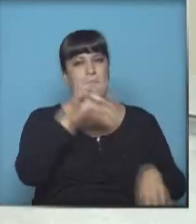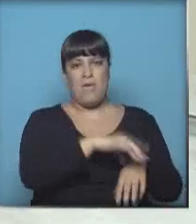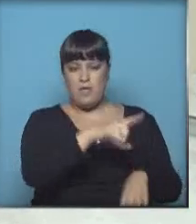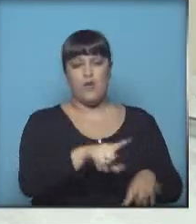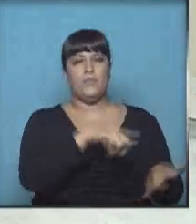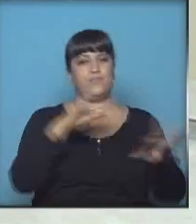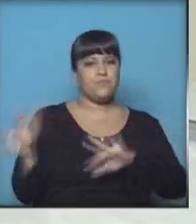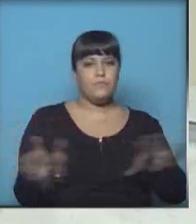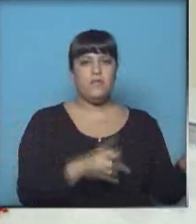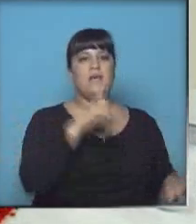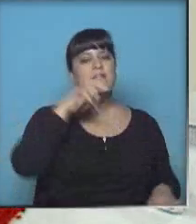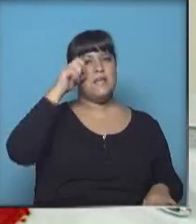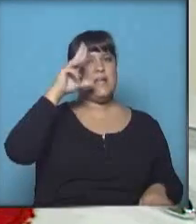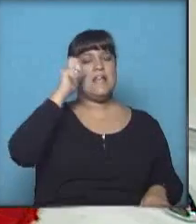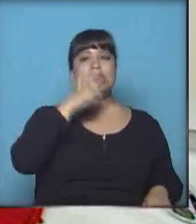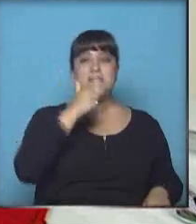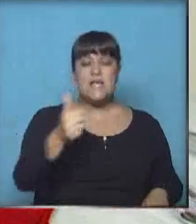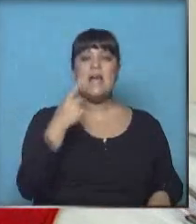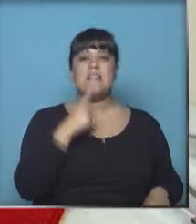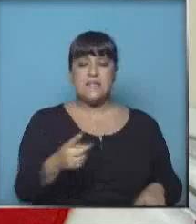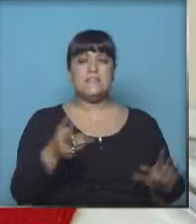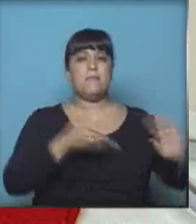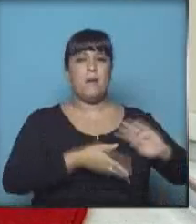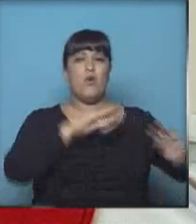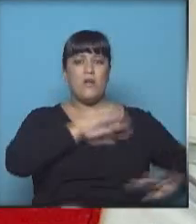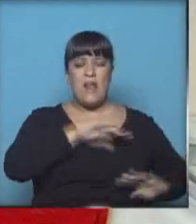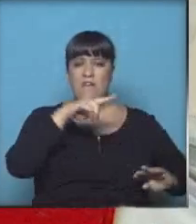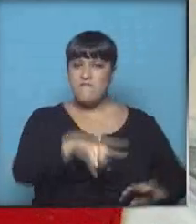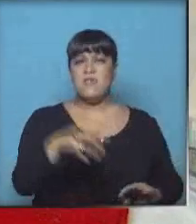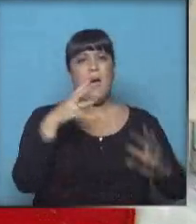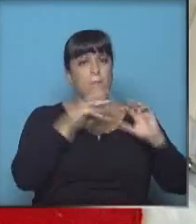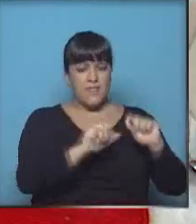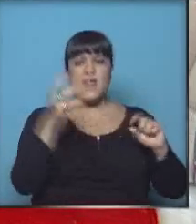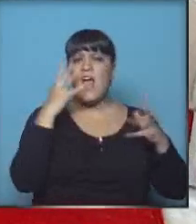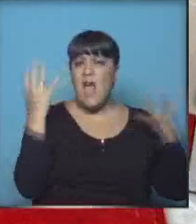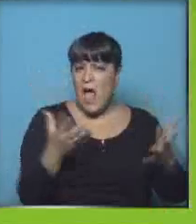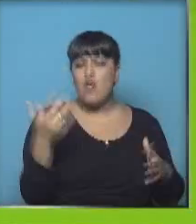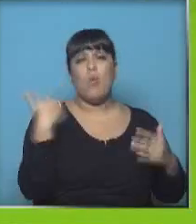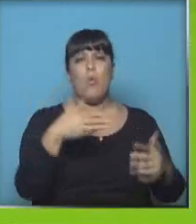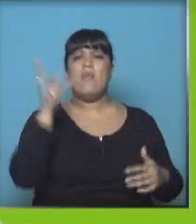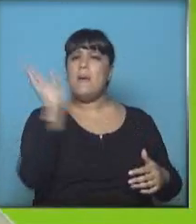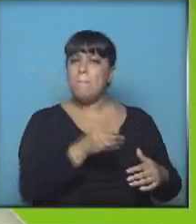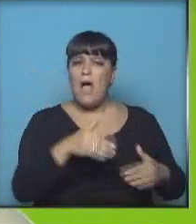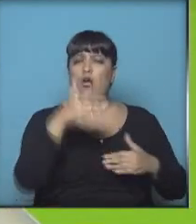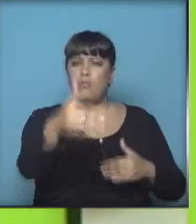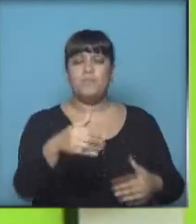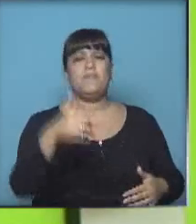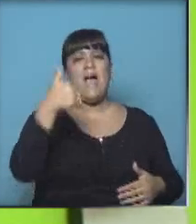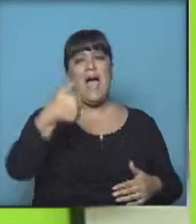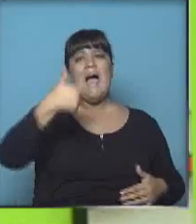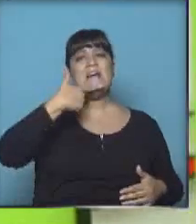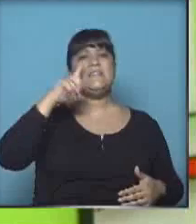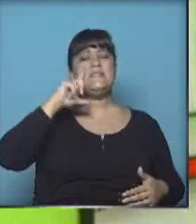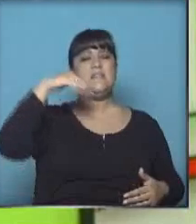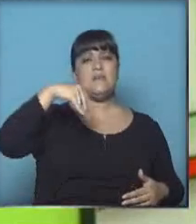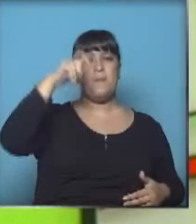la mamografía le salió una asimetría benigna, ¿cada cuánto la tiene que controlar? Si se puede hacer maligna con el tiempo. Las asimetrías en